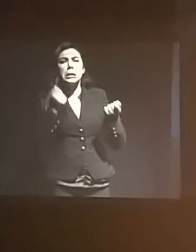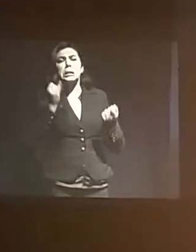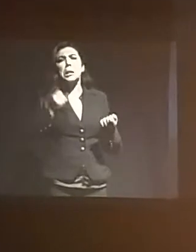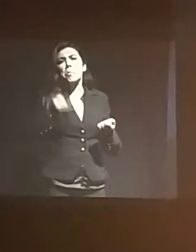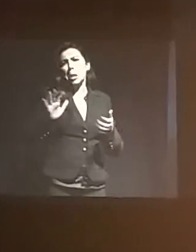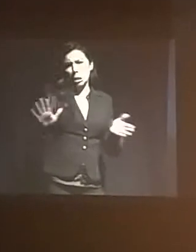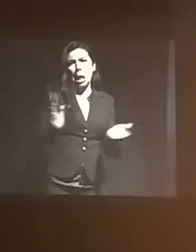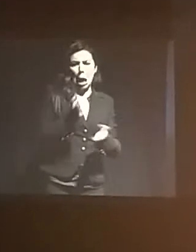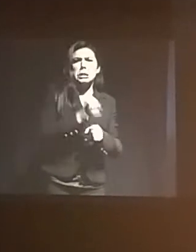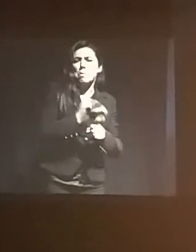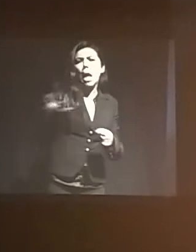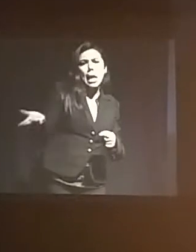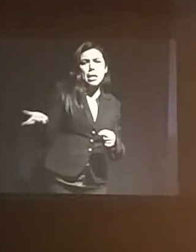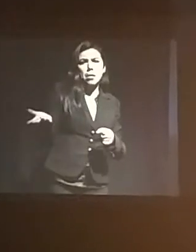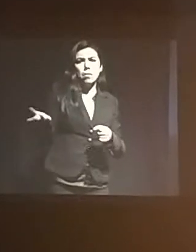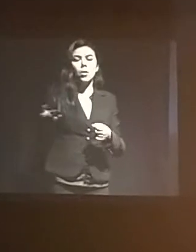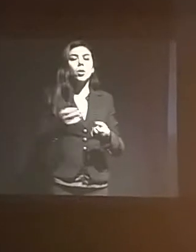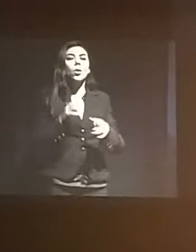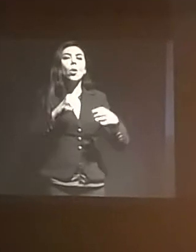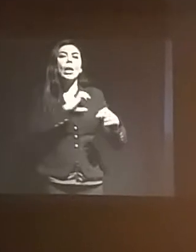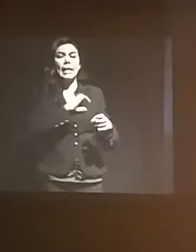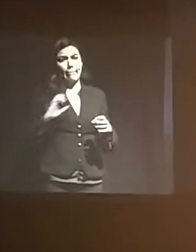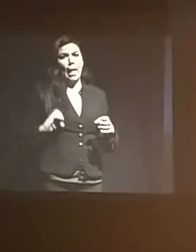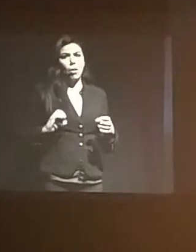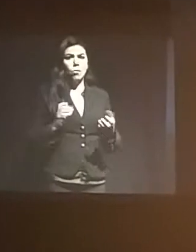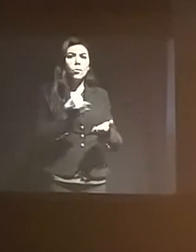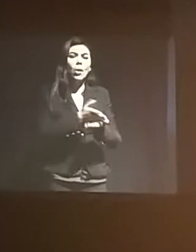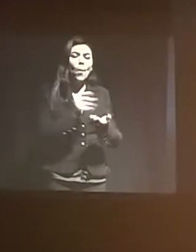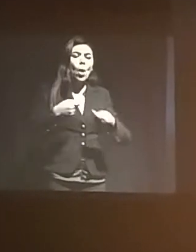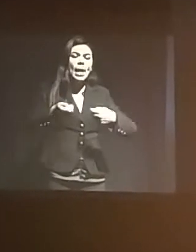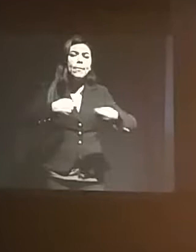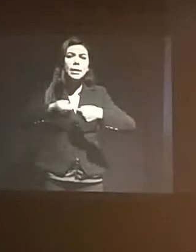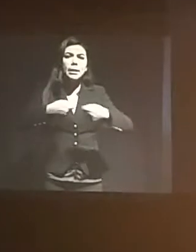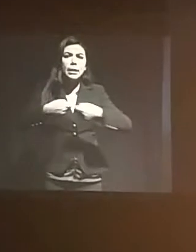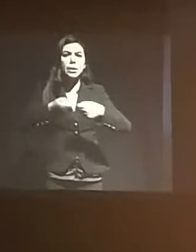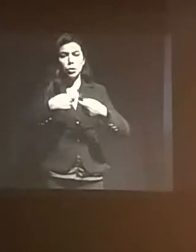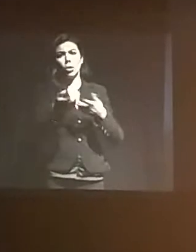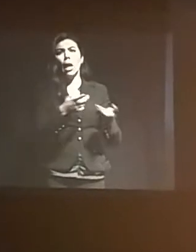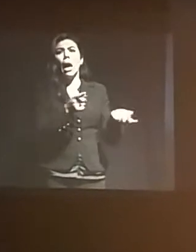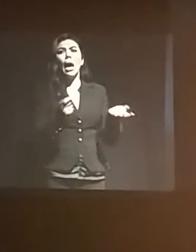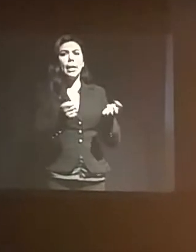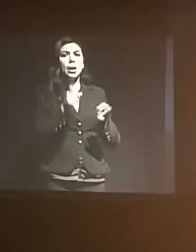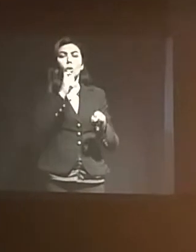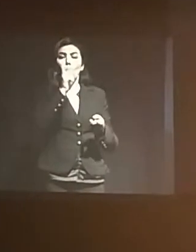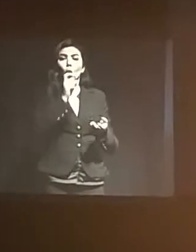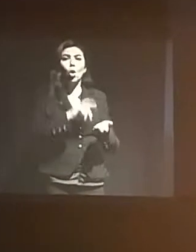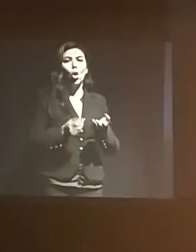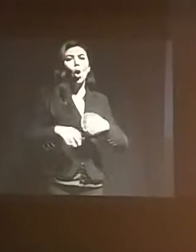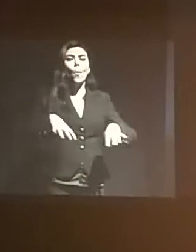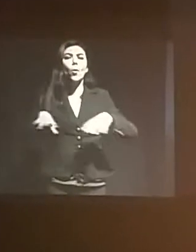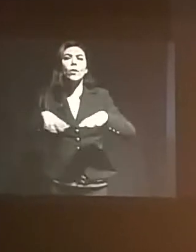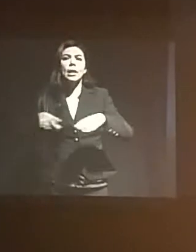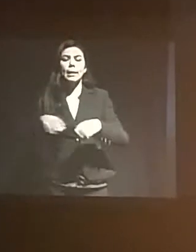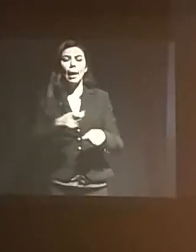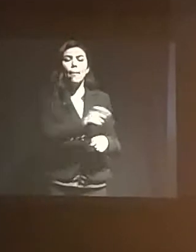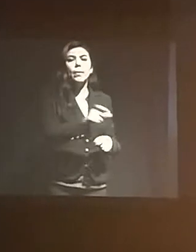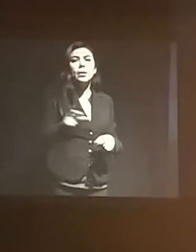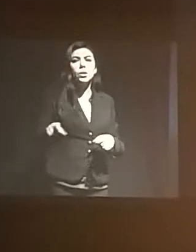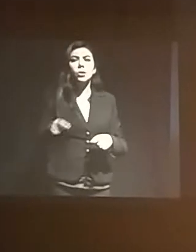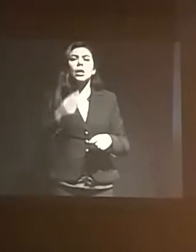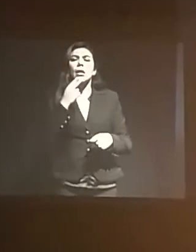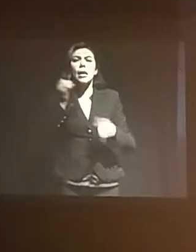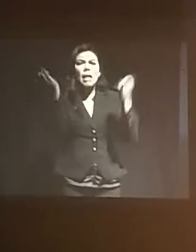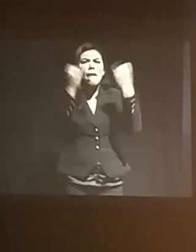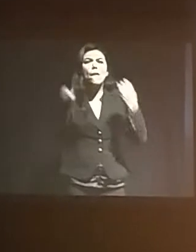la administración como lo que tiene que hacer un Estado. Pero los que están marcados en rojo, movilidad, habitantes y formas de